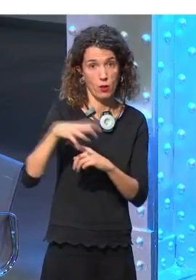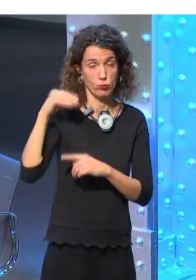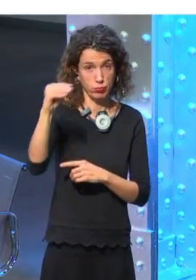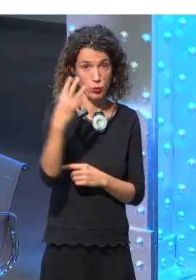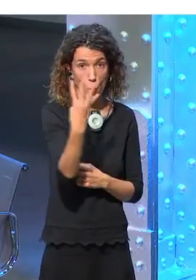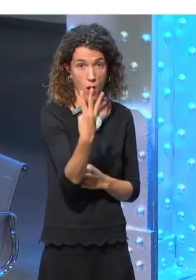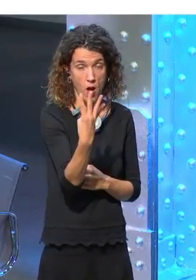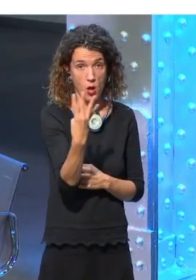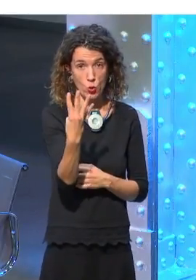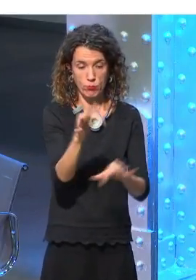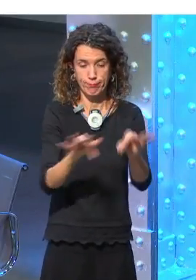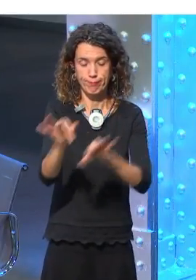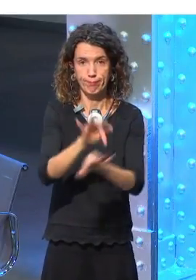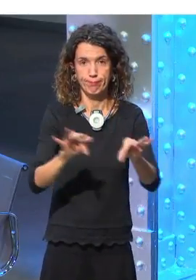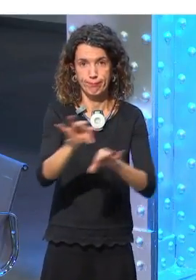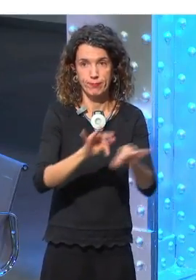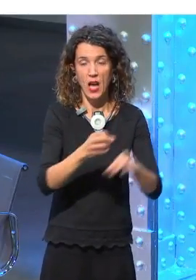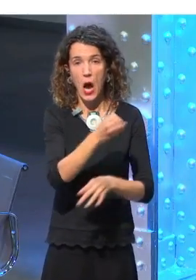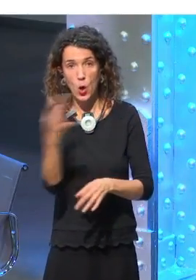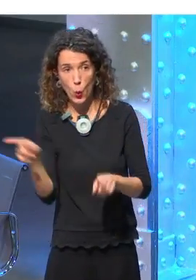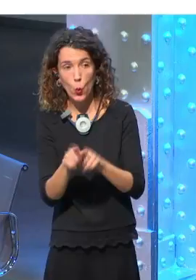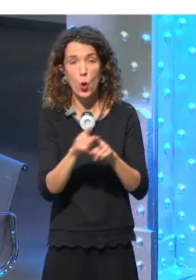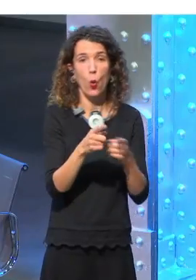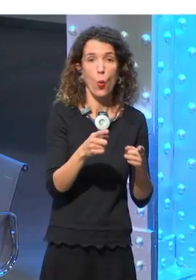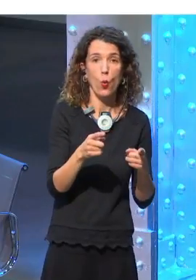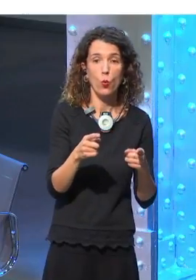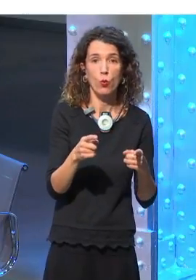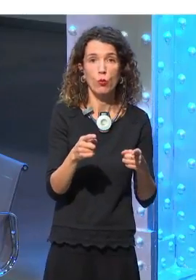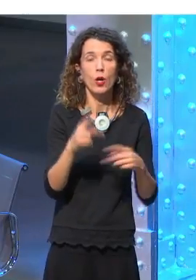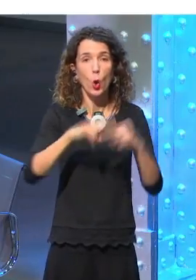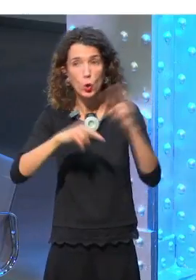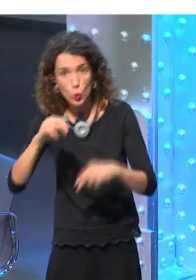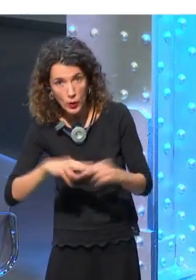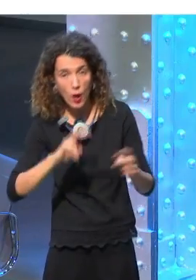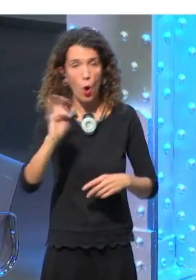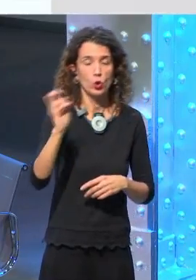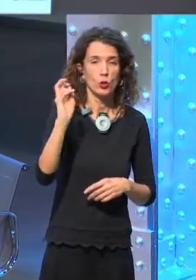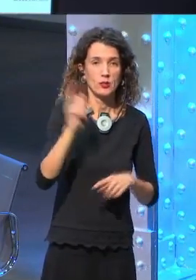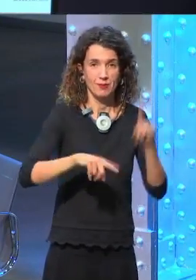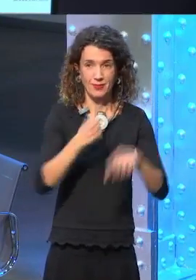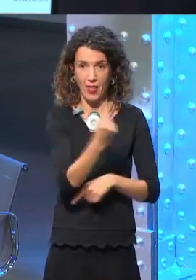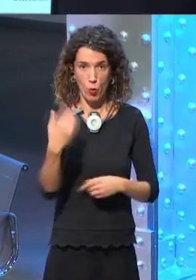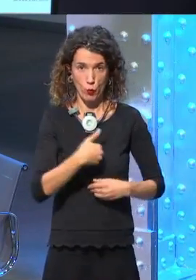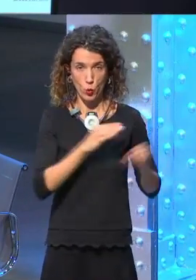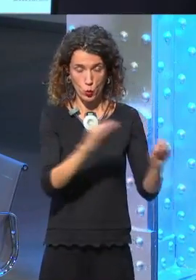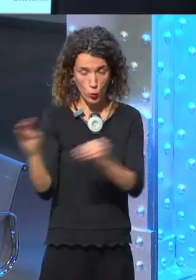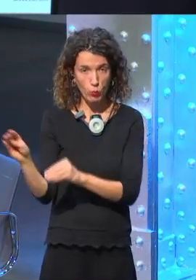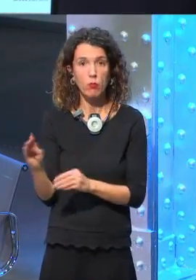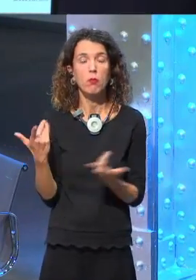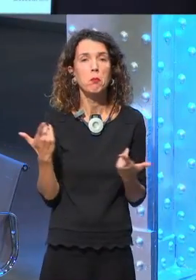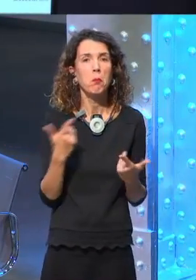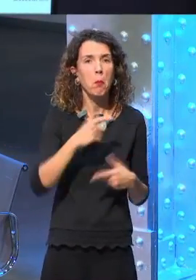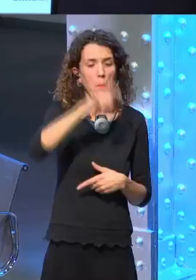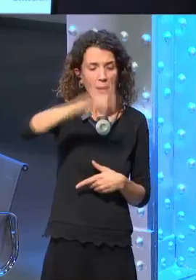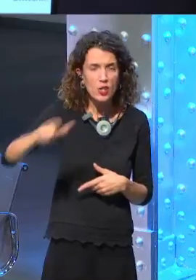de turnos. Algunos iban cargando y otros construían, etc. Ningún ser humano